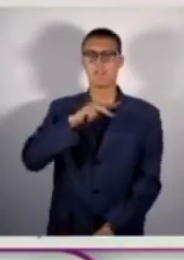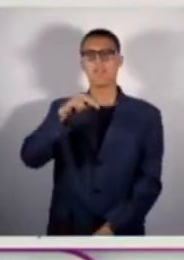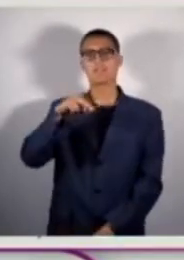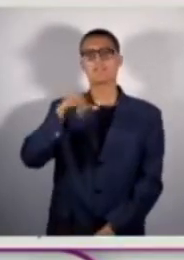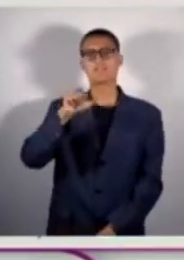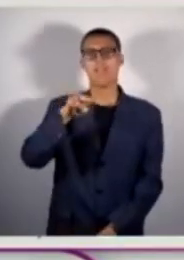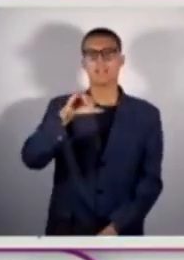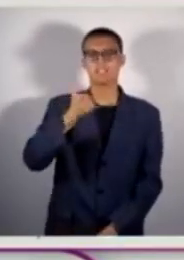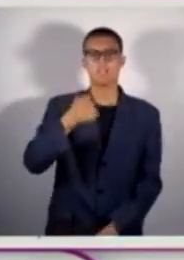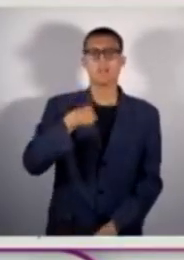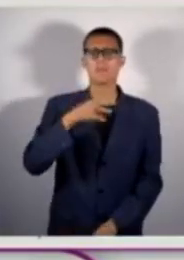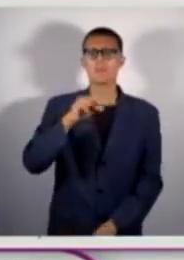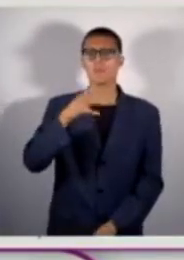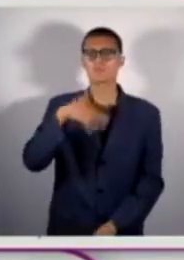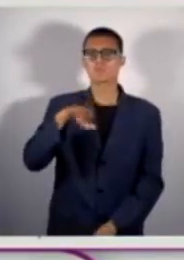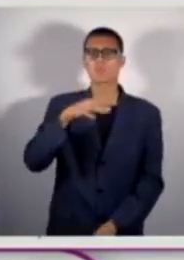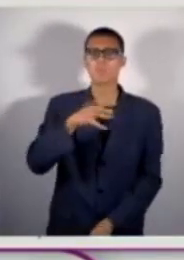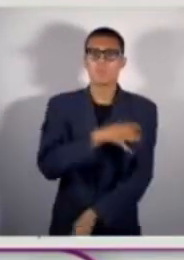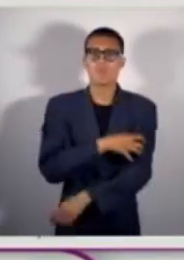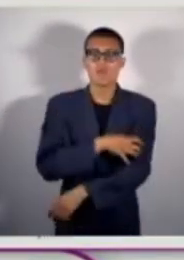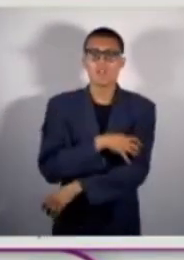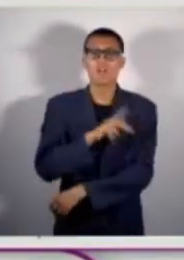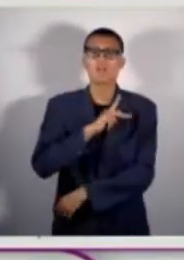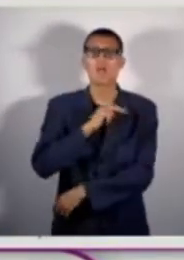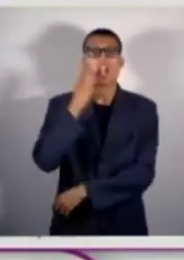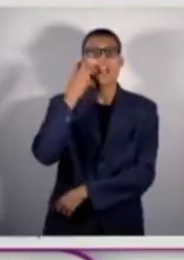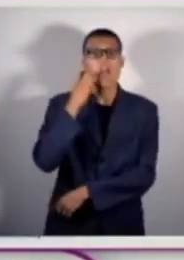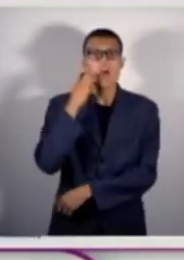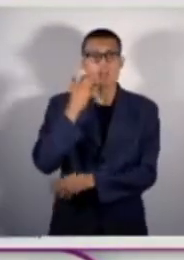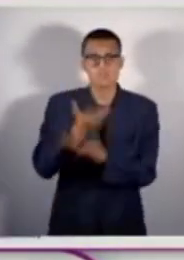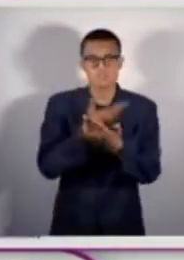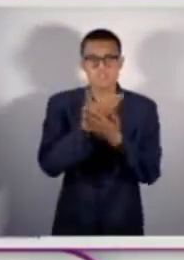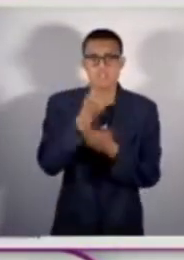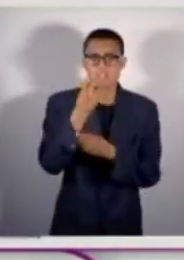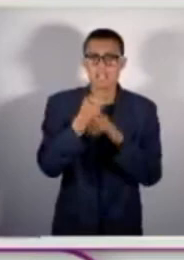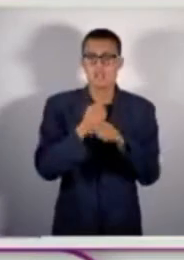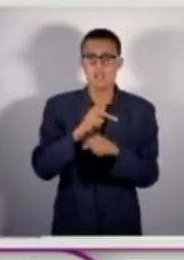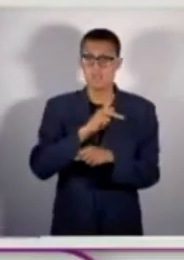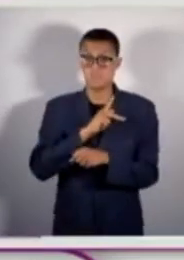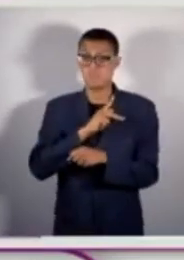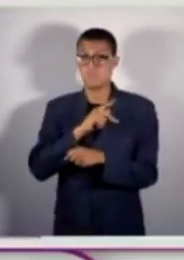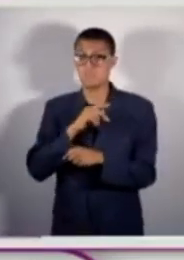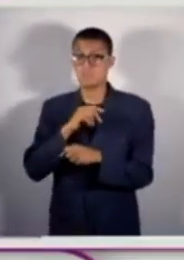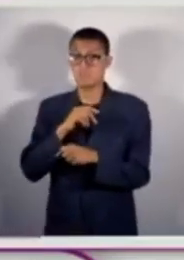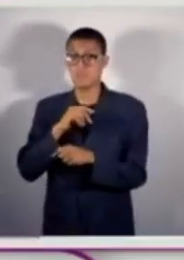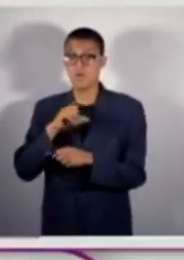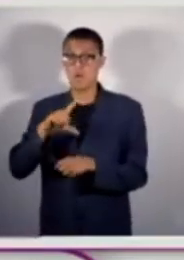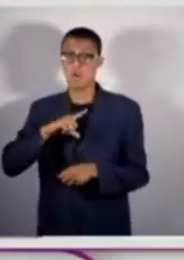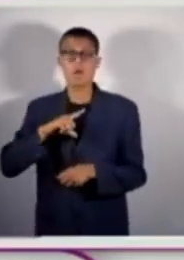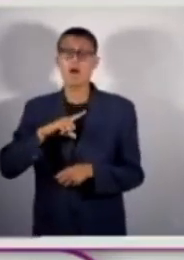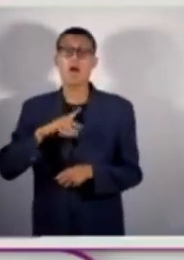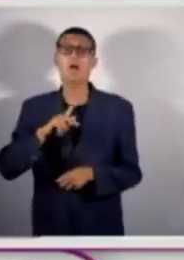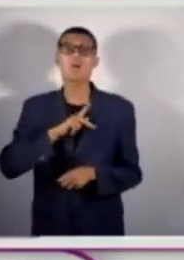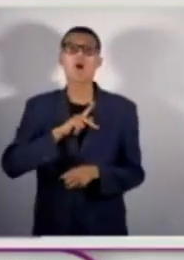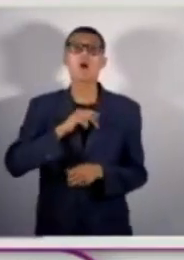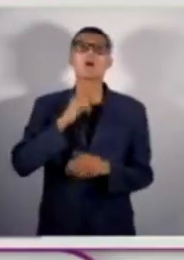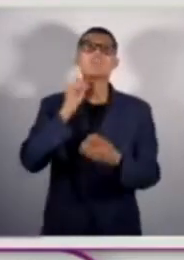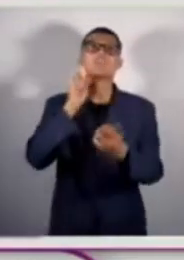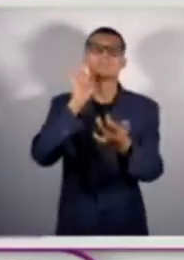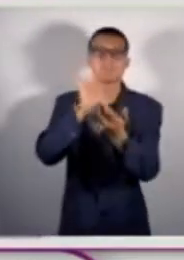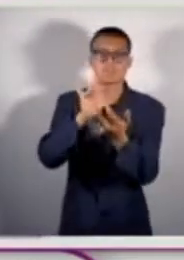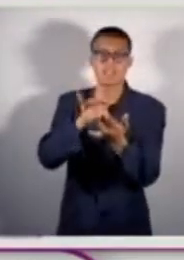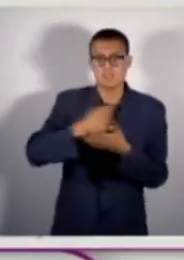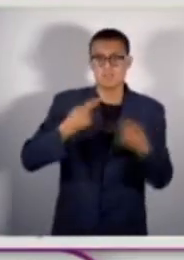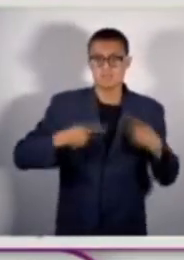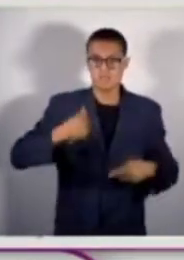y no busco el poder. Busco servir a León durante 3 años. Tampoco represento un partido. Represento a los ciudadanos y es a los únicos que les voy a